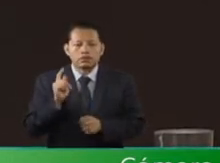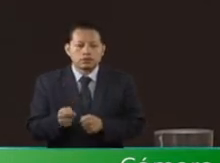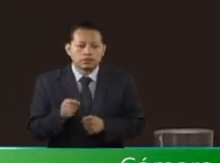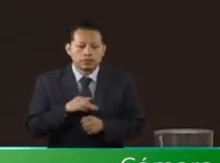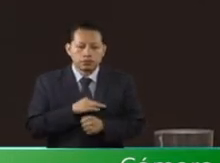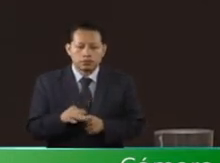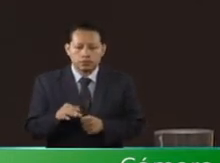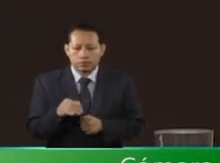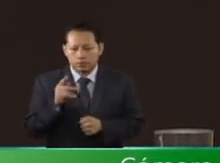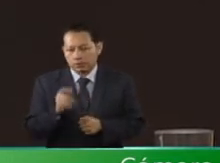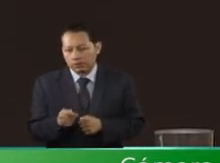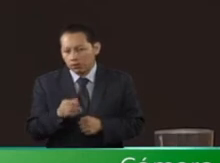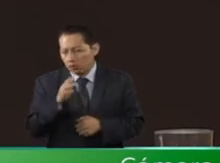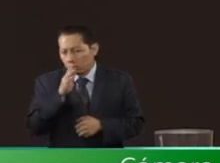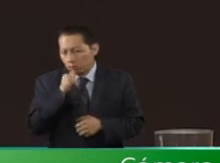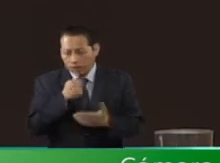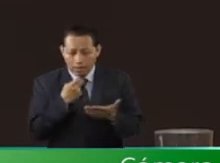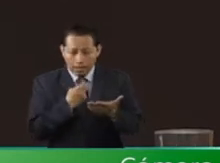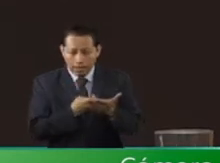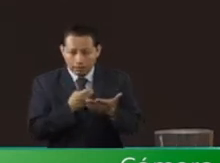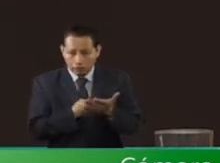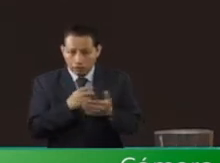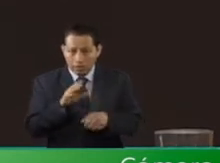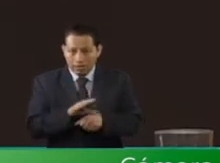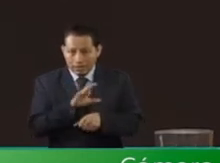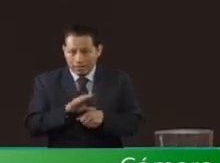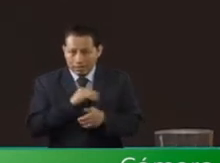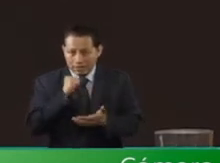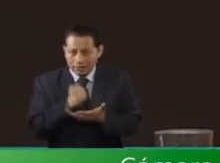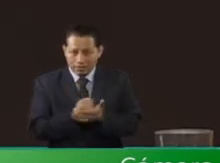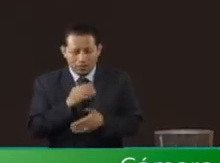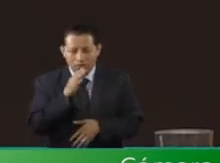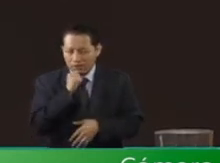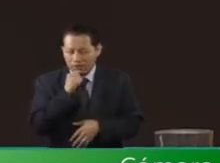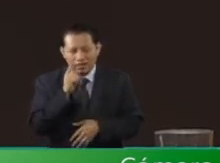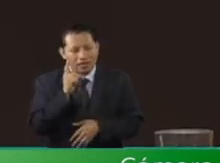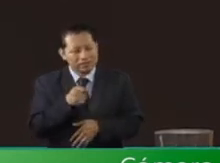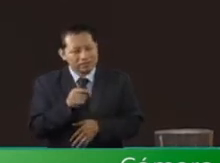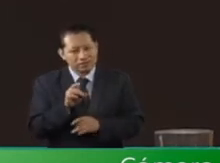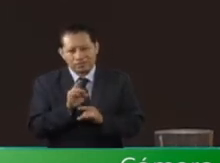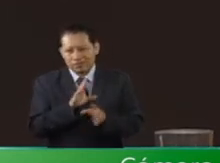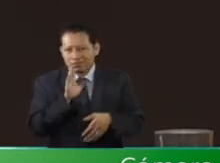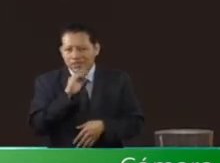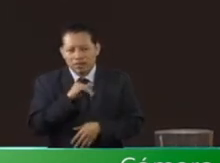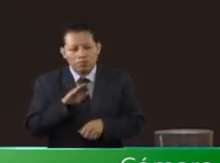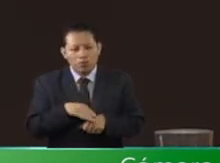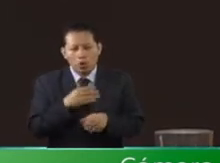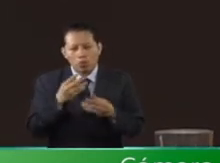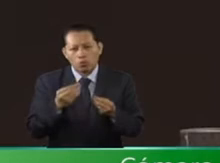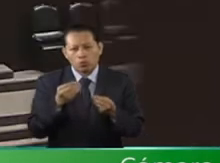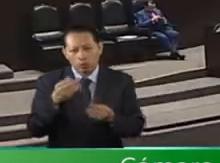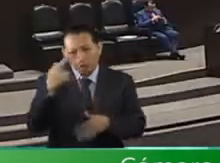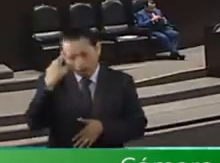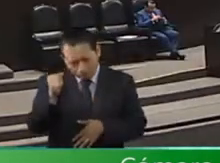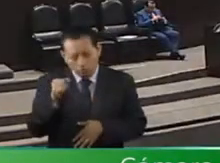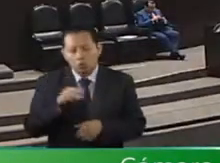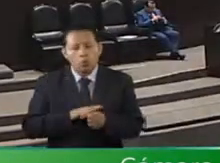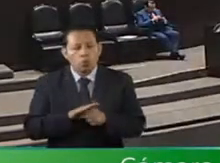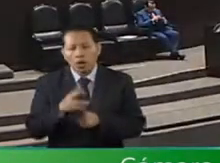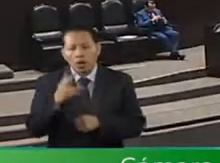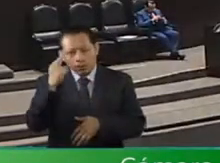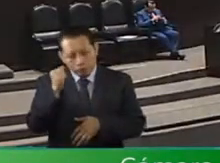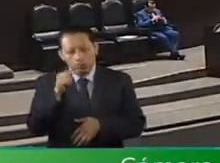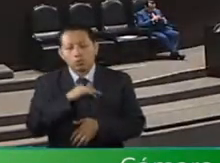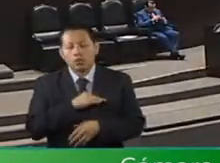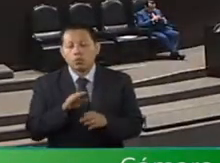de que no podemos aprobar esta reforma eléctrica tóxica por muchas razones entre otras